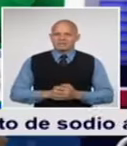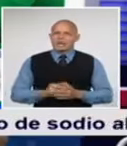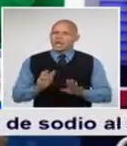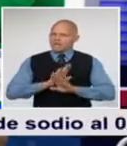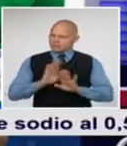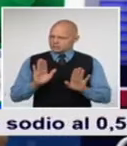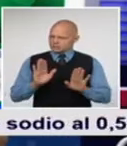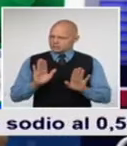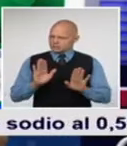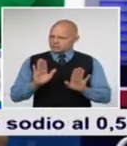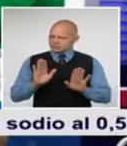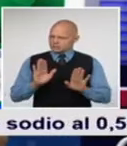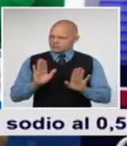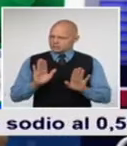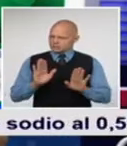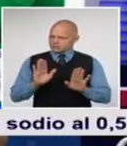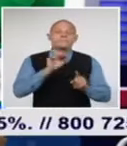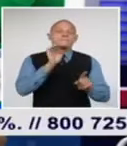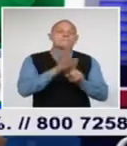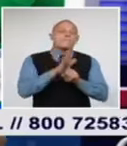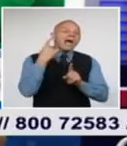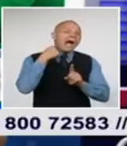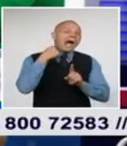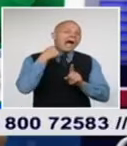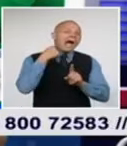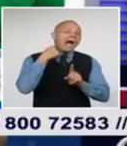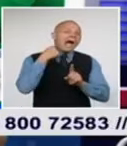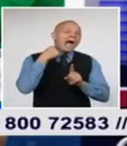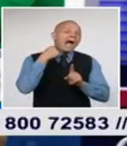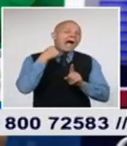Cuba, estamos hablando de